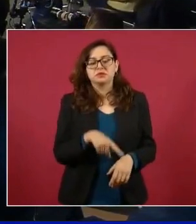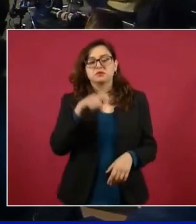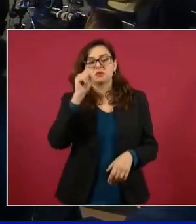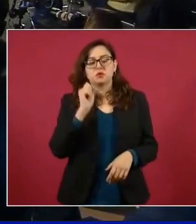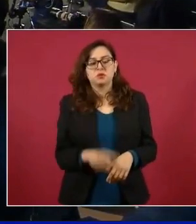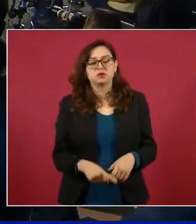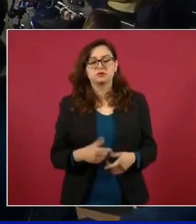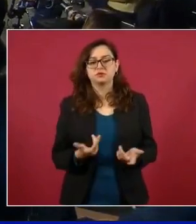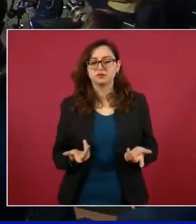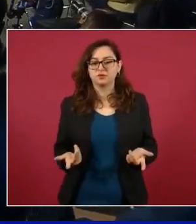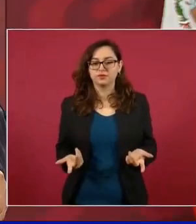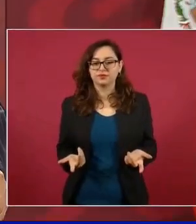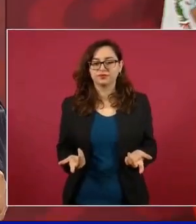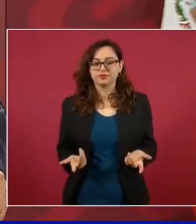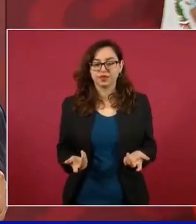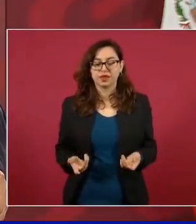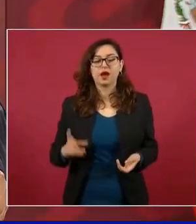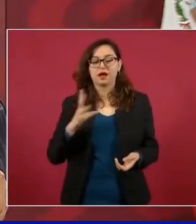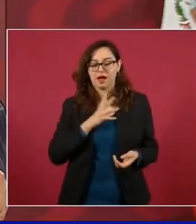casi